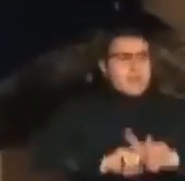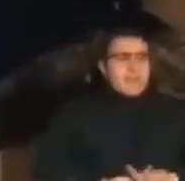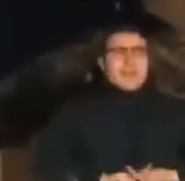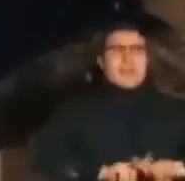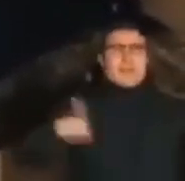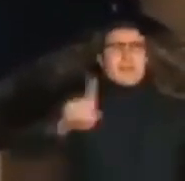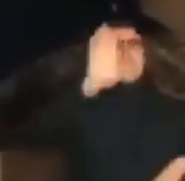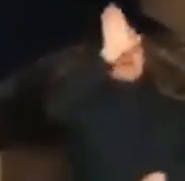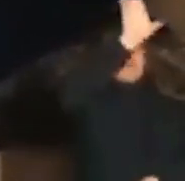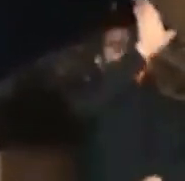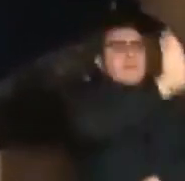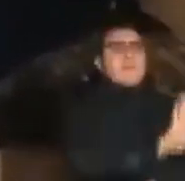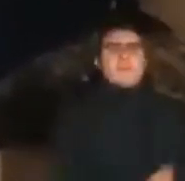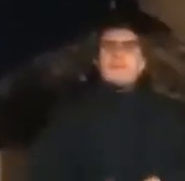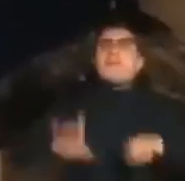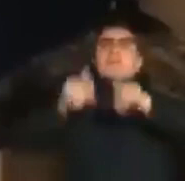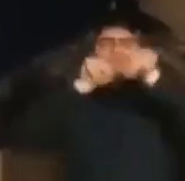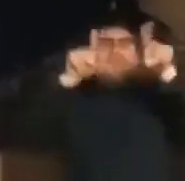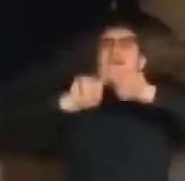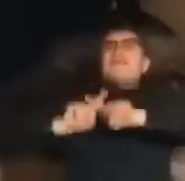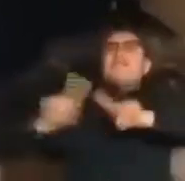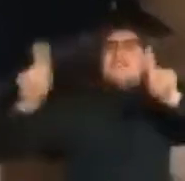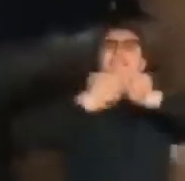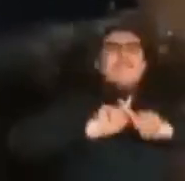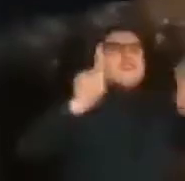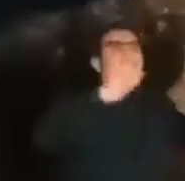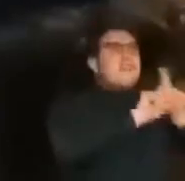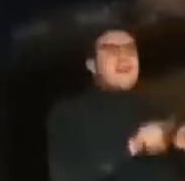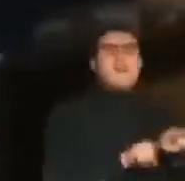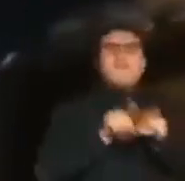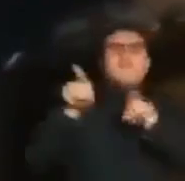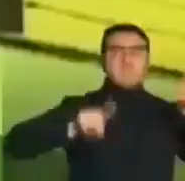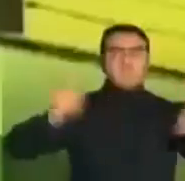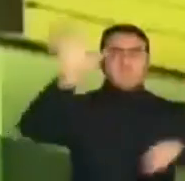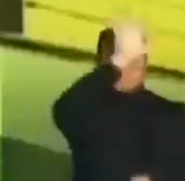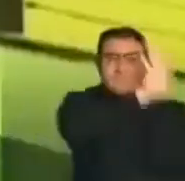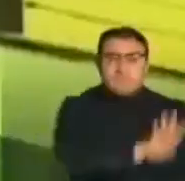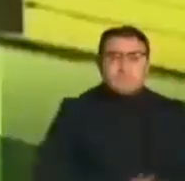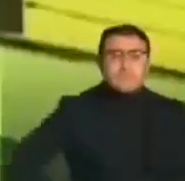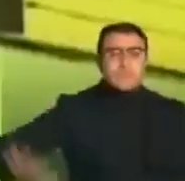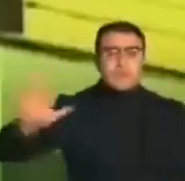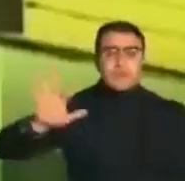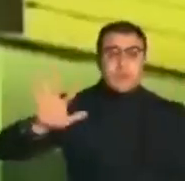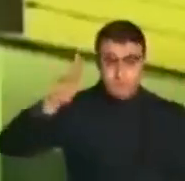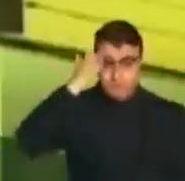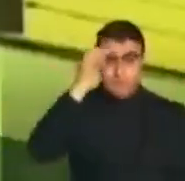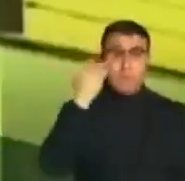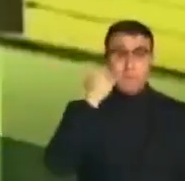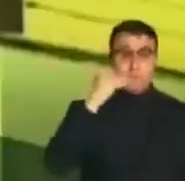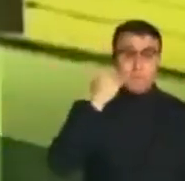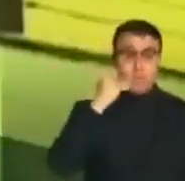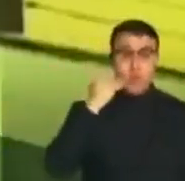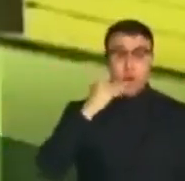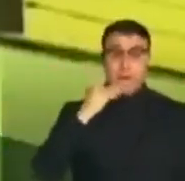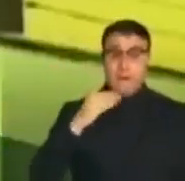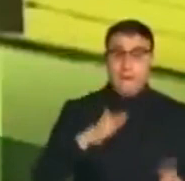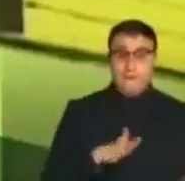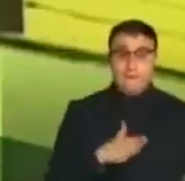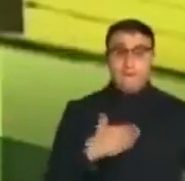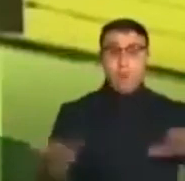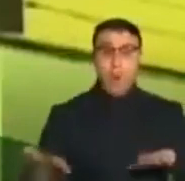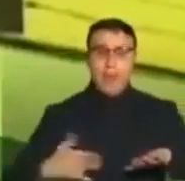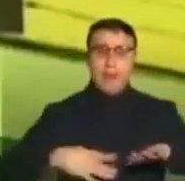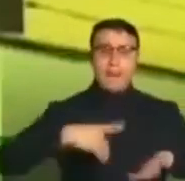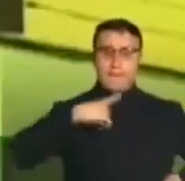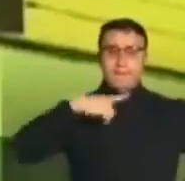diferenciación regional que hace que la probabilidad para morir en una mujer